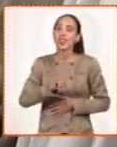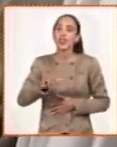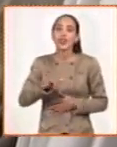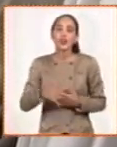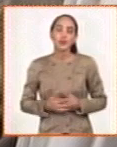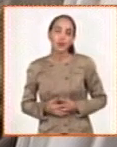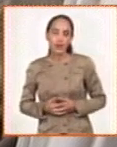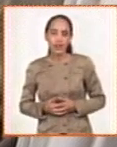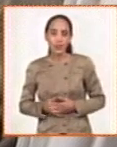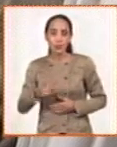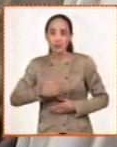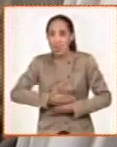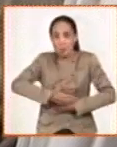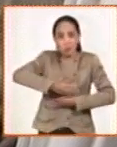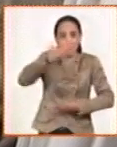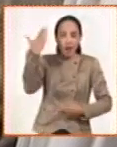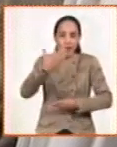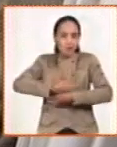muchas cosas,